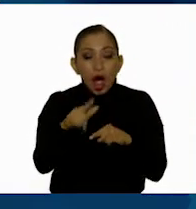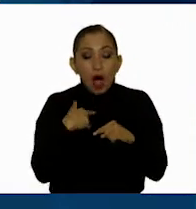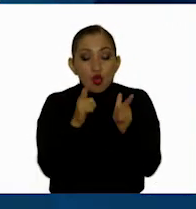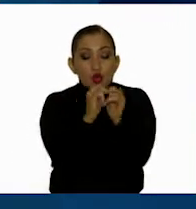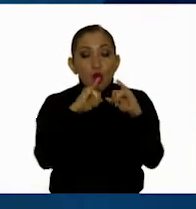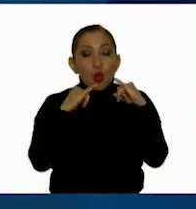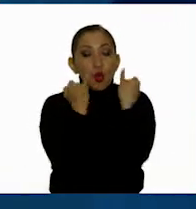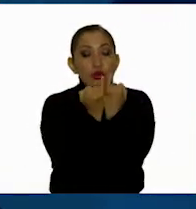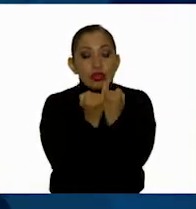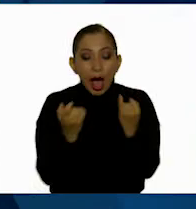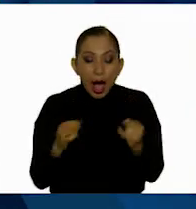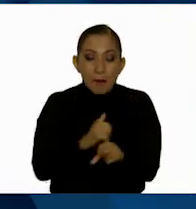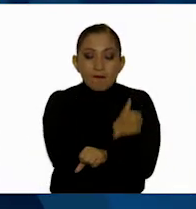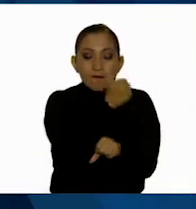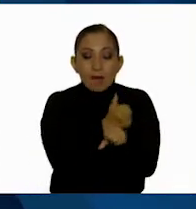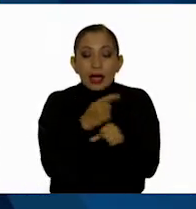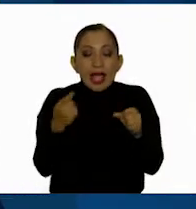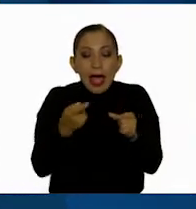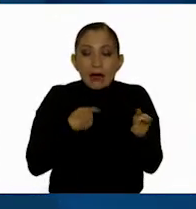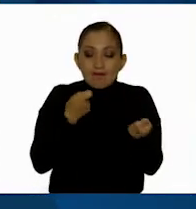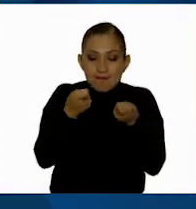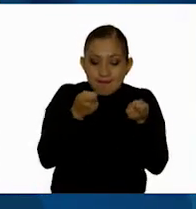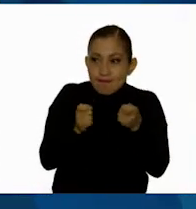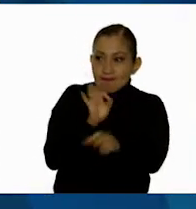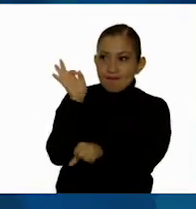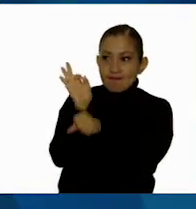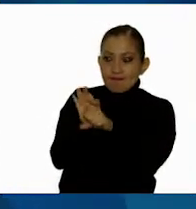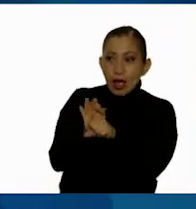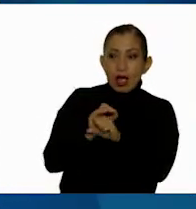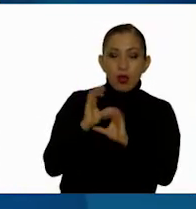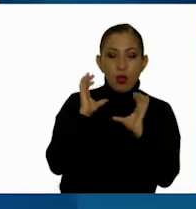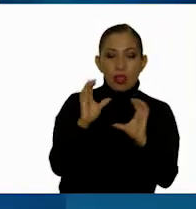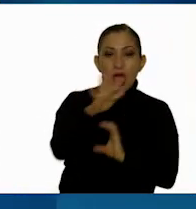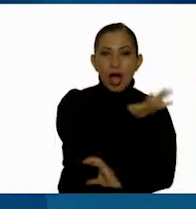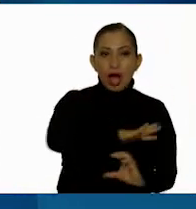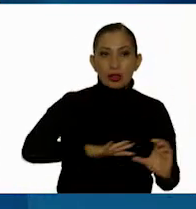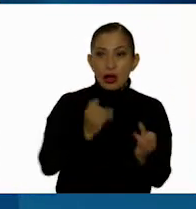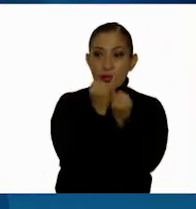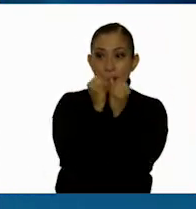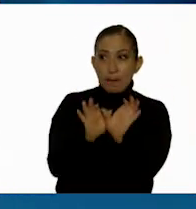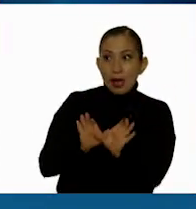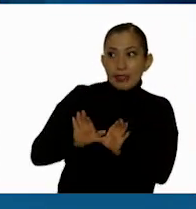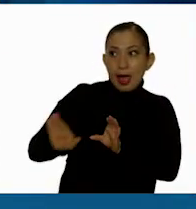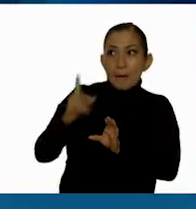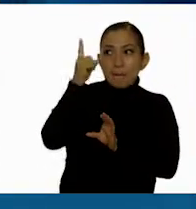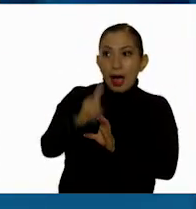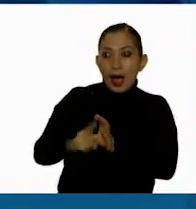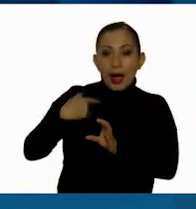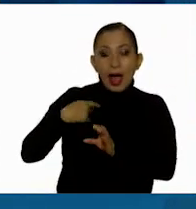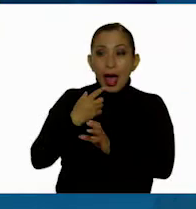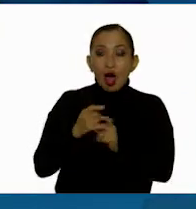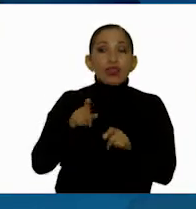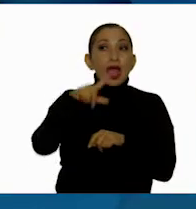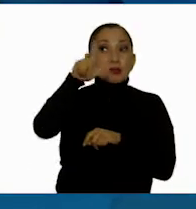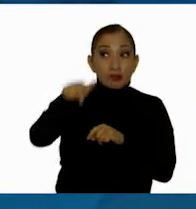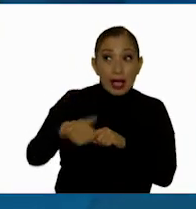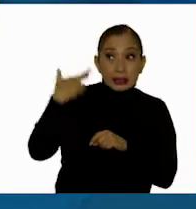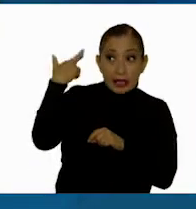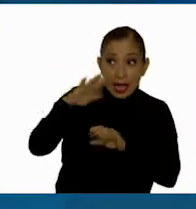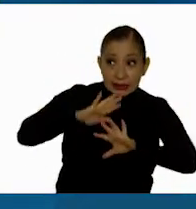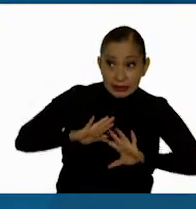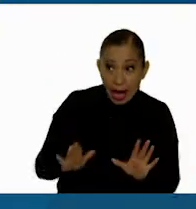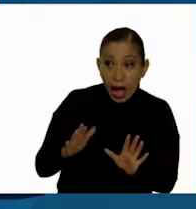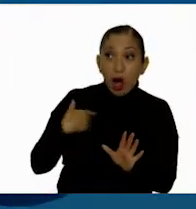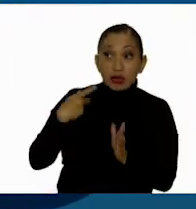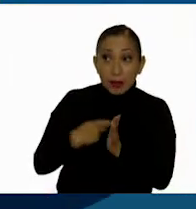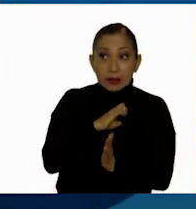junta de autoridades que organice la defensa y garantice la protección de la soberanía para restituirla al monarca cuando recupere el